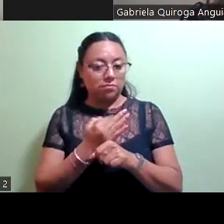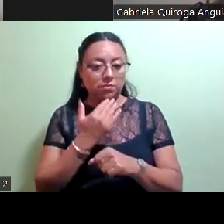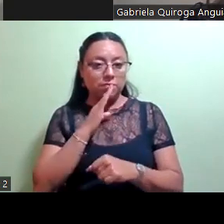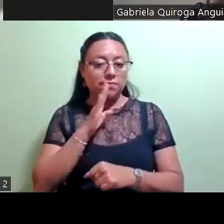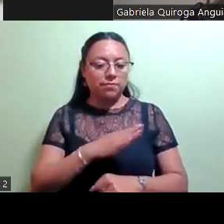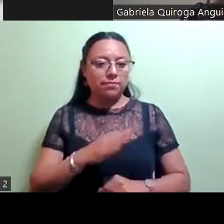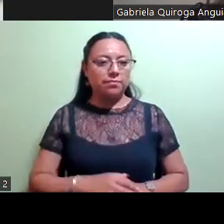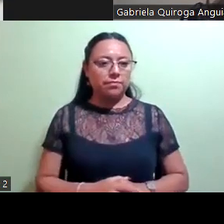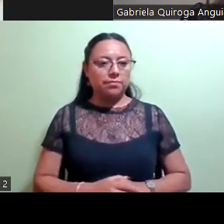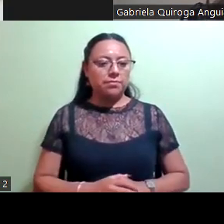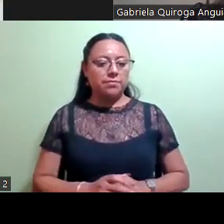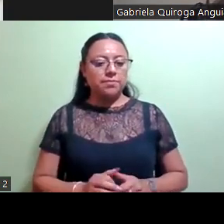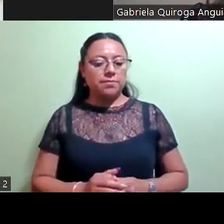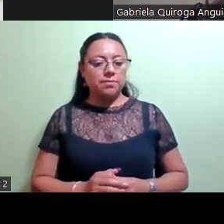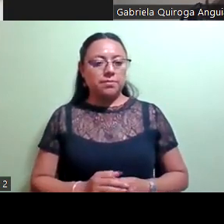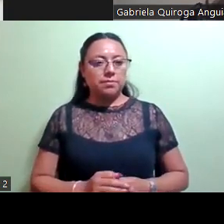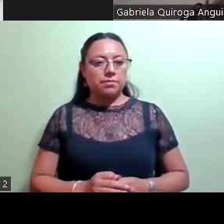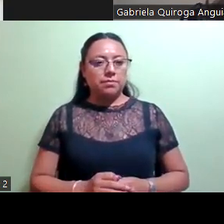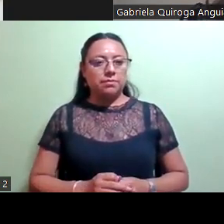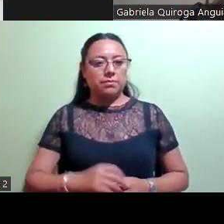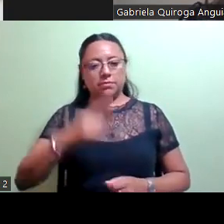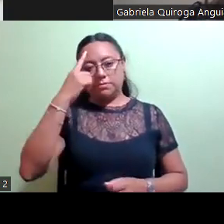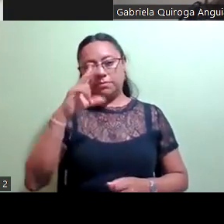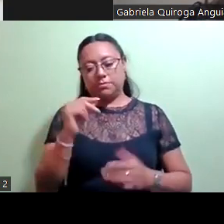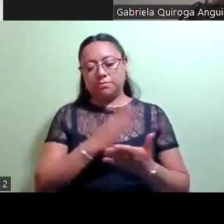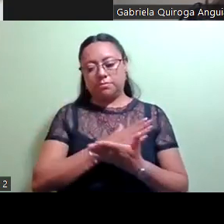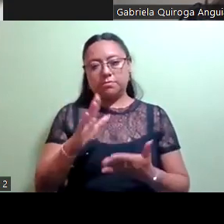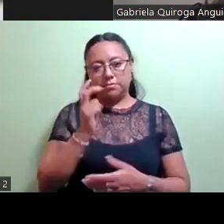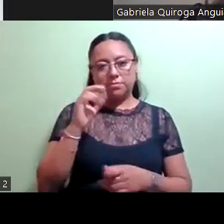para no excluirla de esta votación.